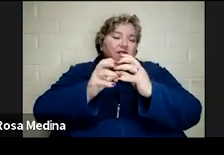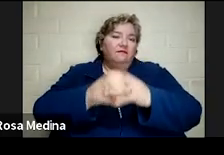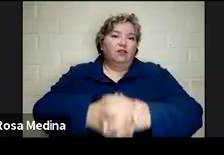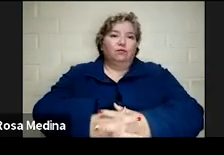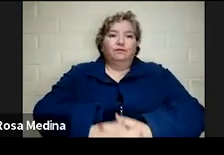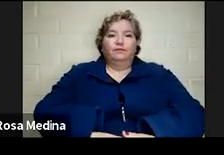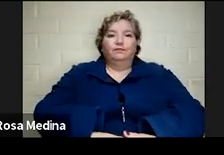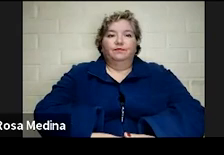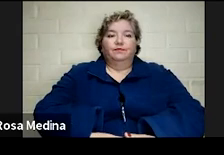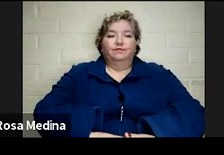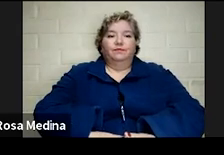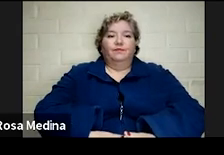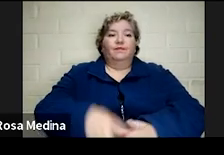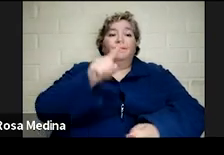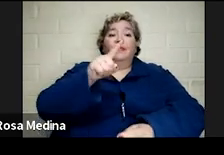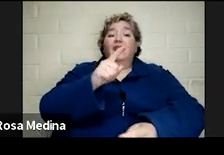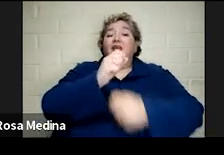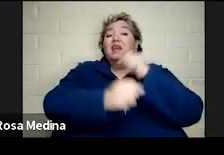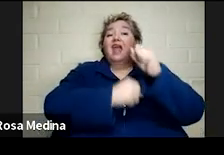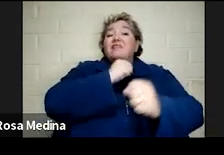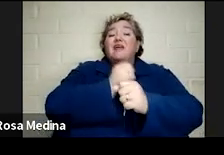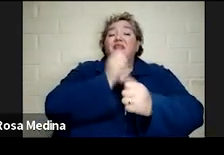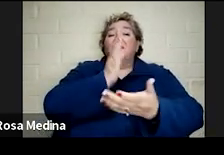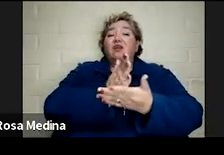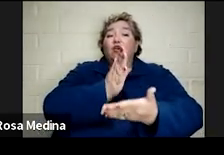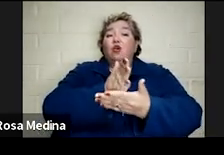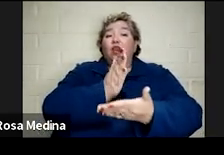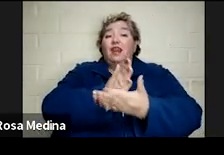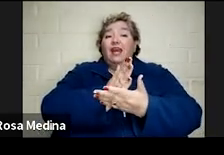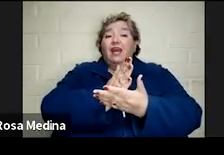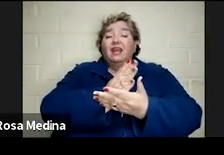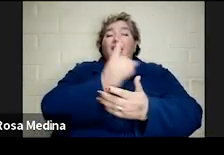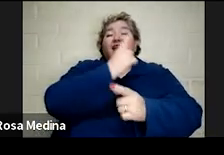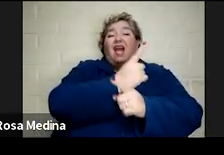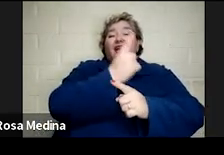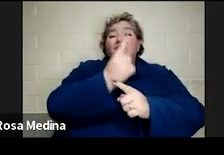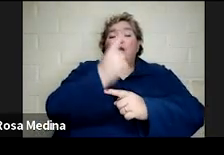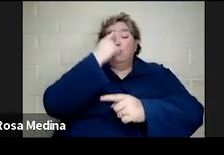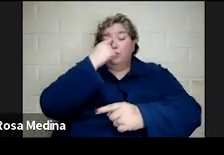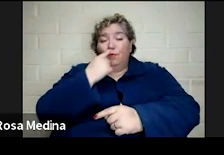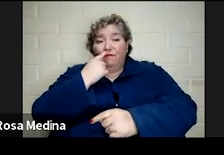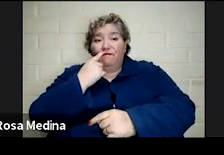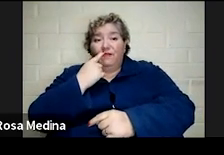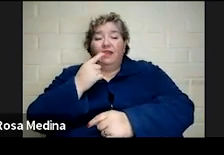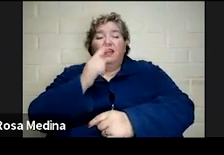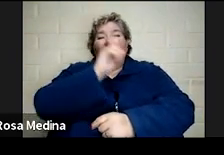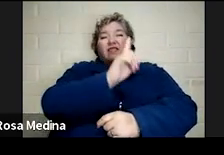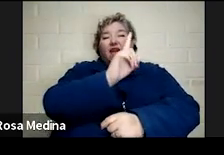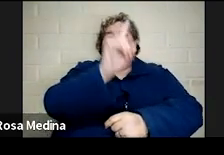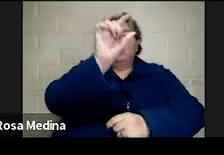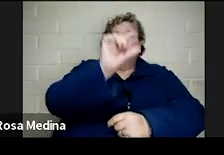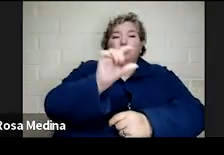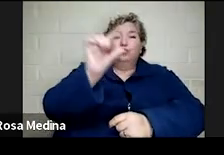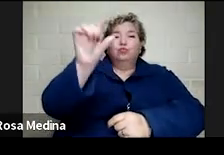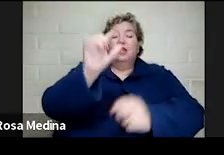Acá que está en la edad escolar, también podemos ir viendo que cada función del perfil cognitivo, cada área, se va desarrollando